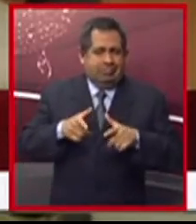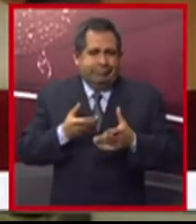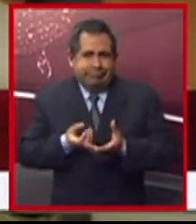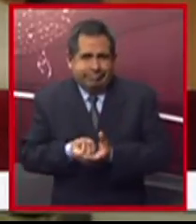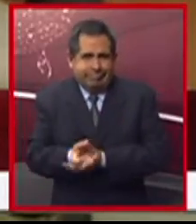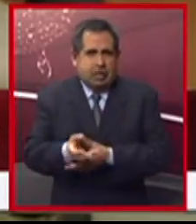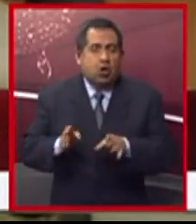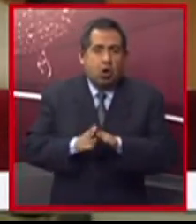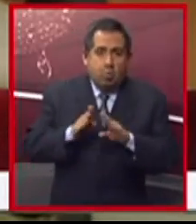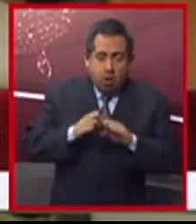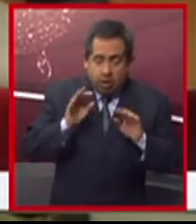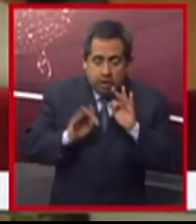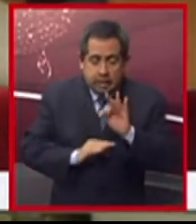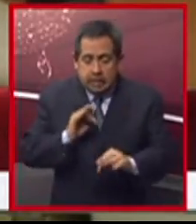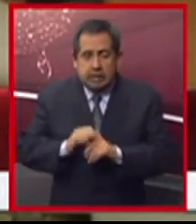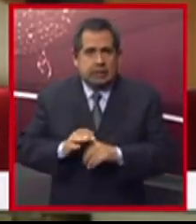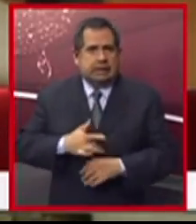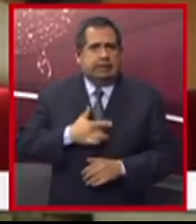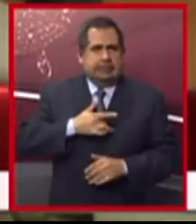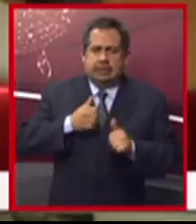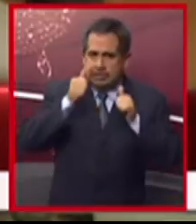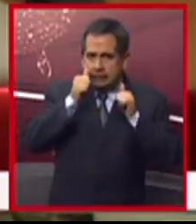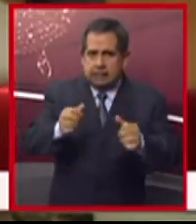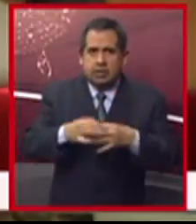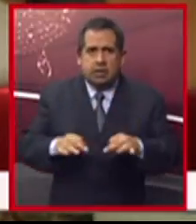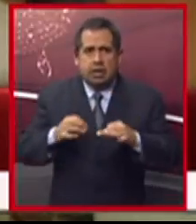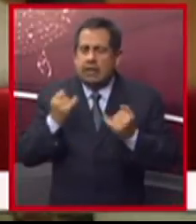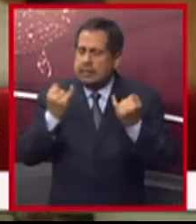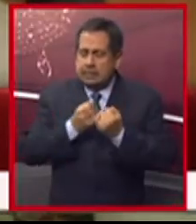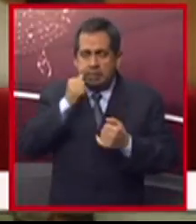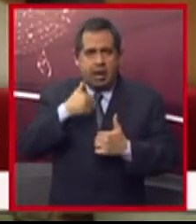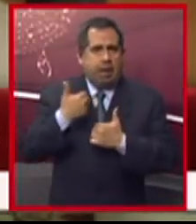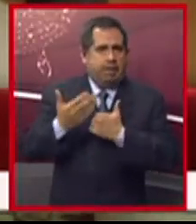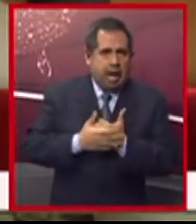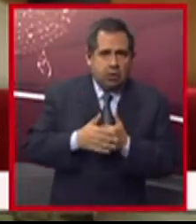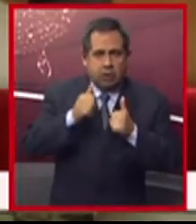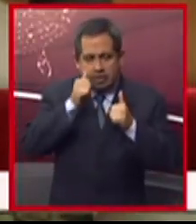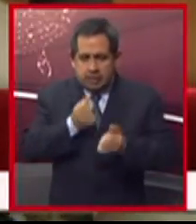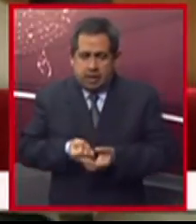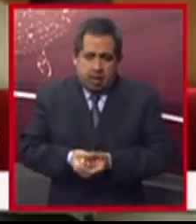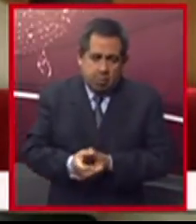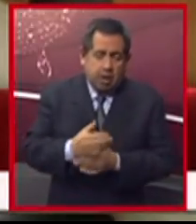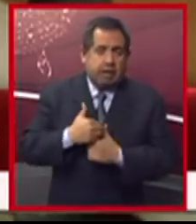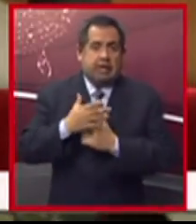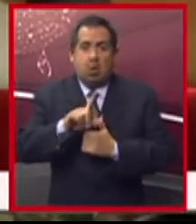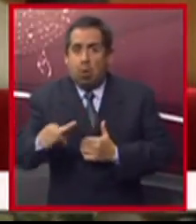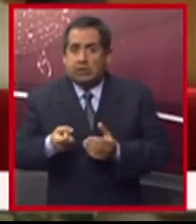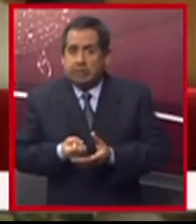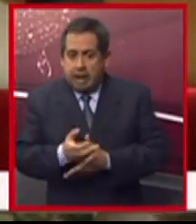de atención desde el modelo del parto humanizado para la atención del embarazo, parto y puerperio.